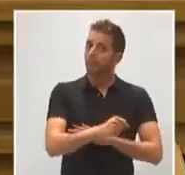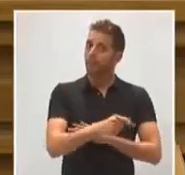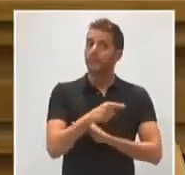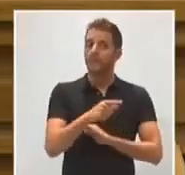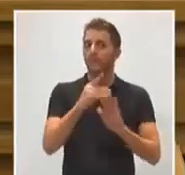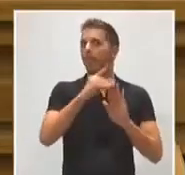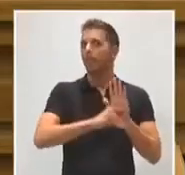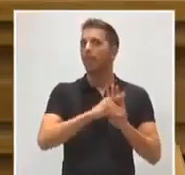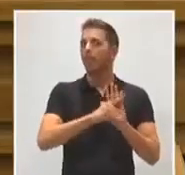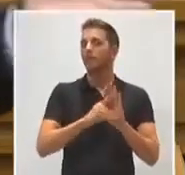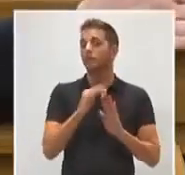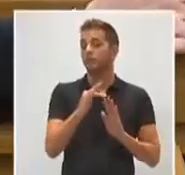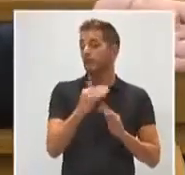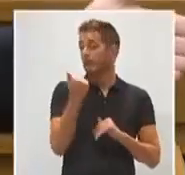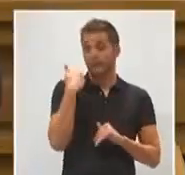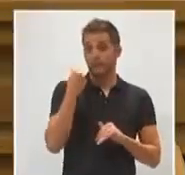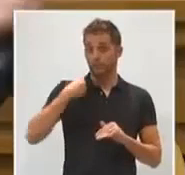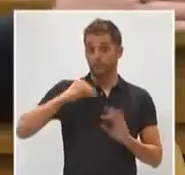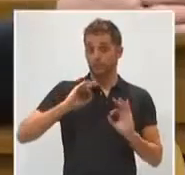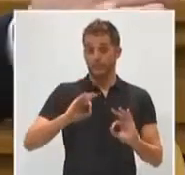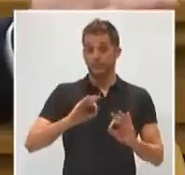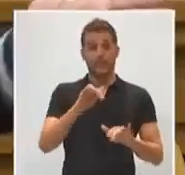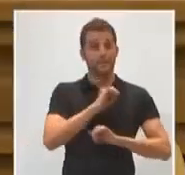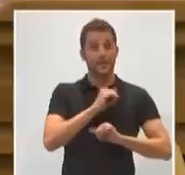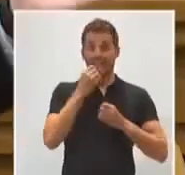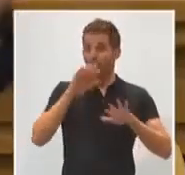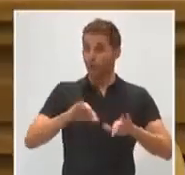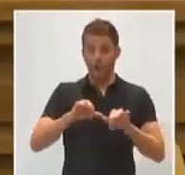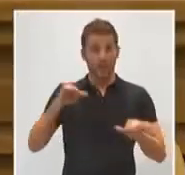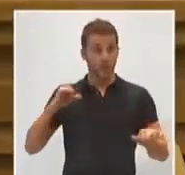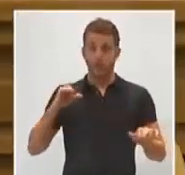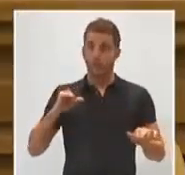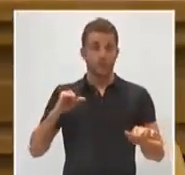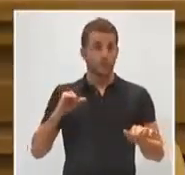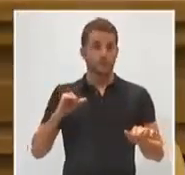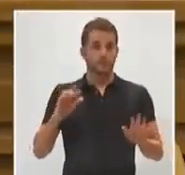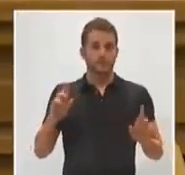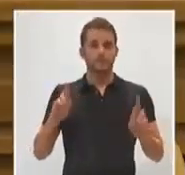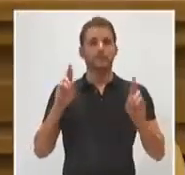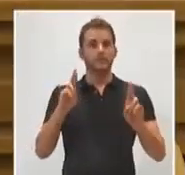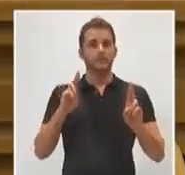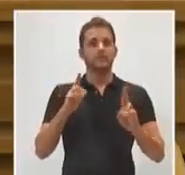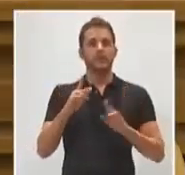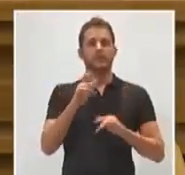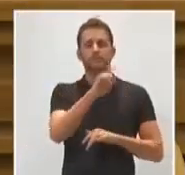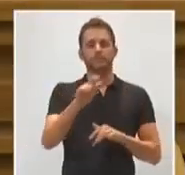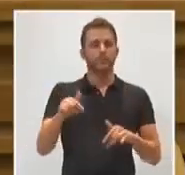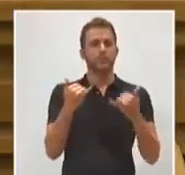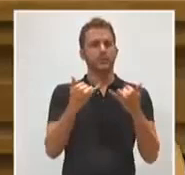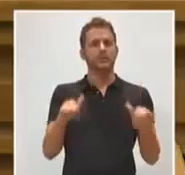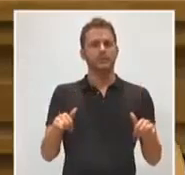los datos que ayer mismo conocíamos del paro que son históricos históricos y yo espero que lo celebren que todos